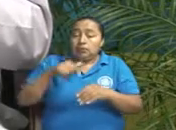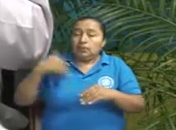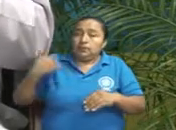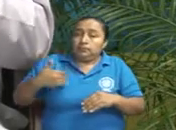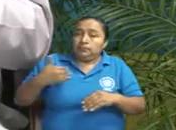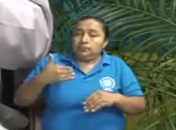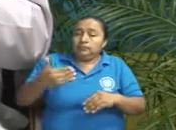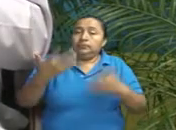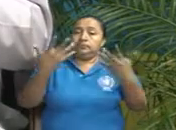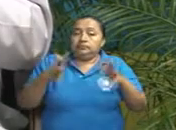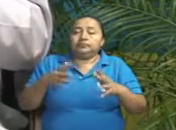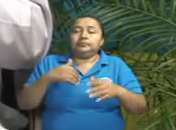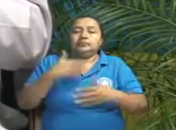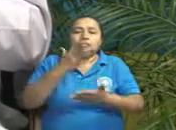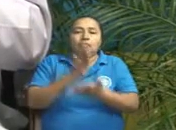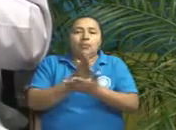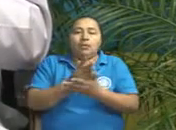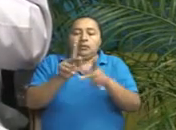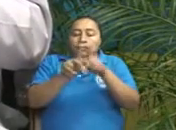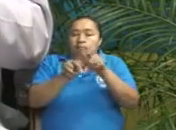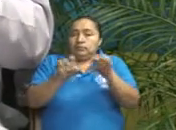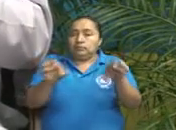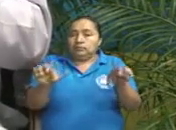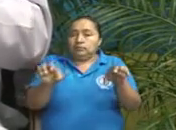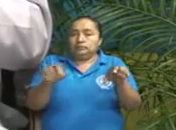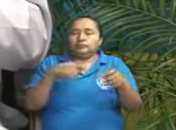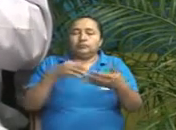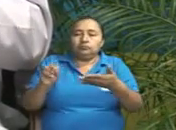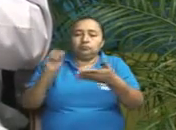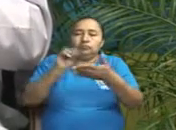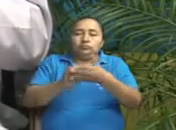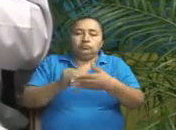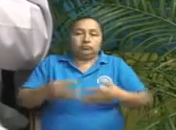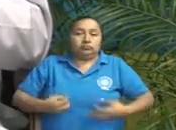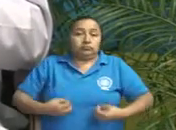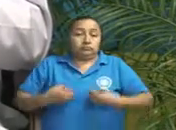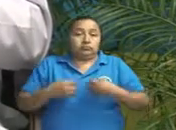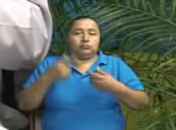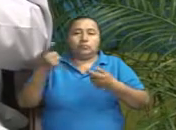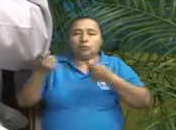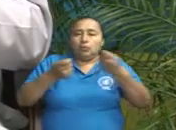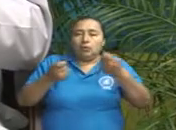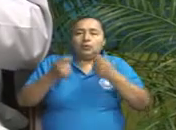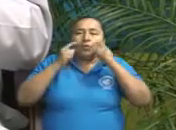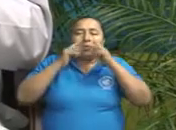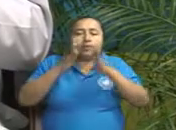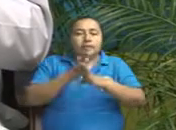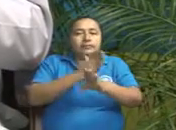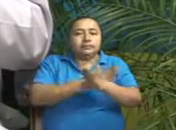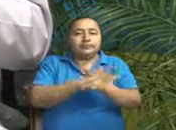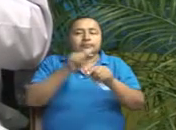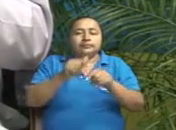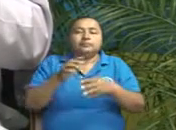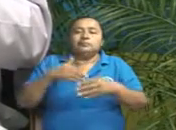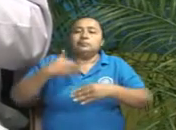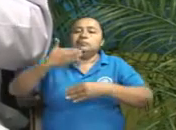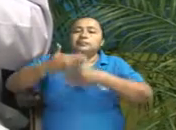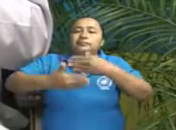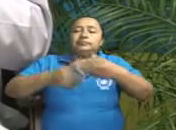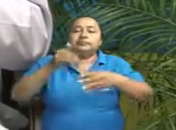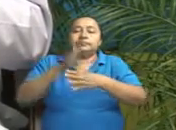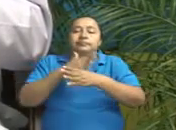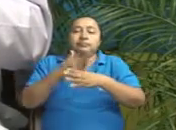impulsándolo y ya está establecida un plan de registro del cáncer, un plan en el manejo y en la prevención a través de los diferentes